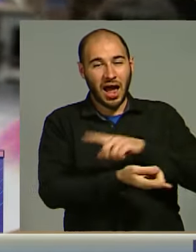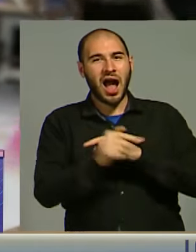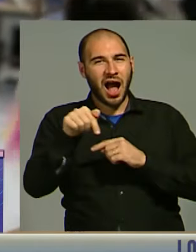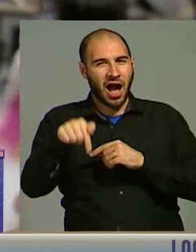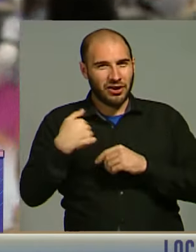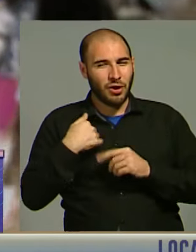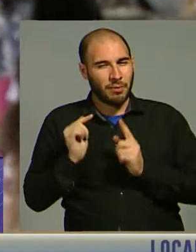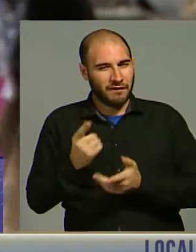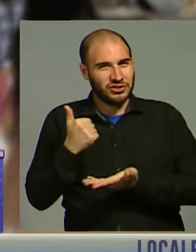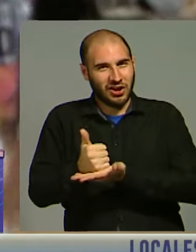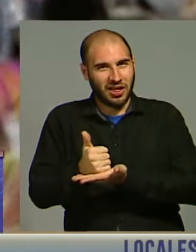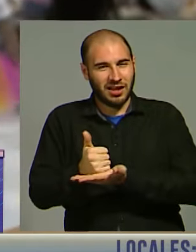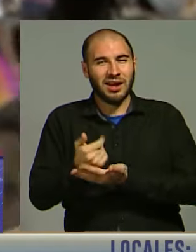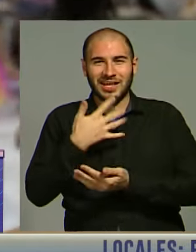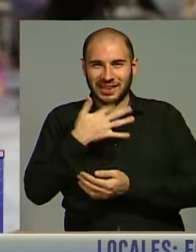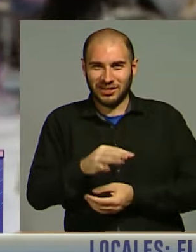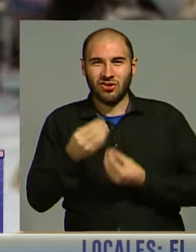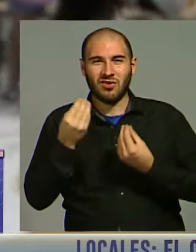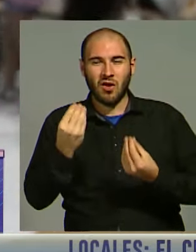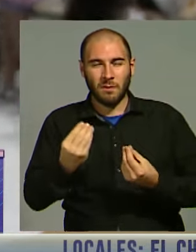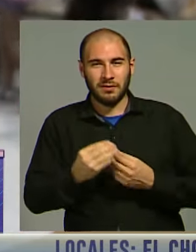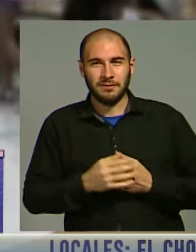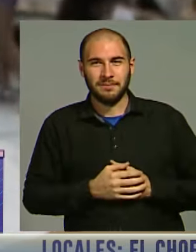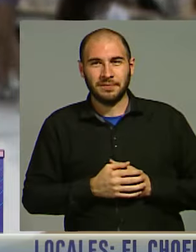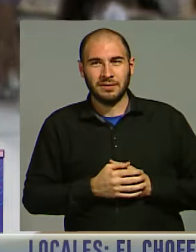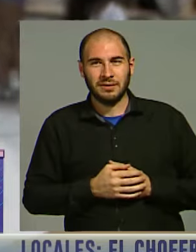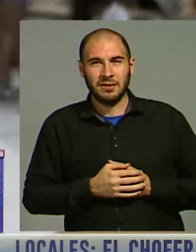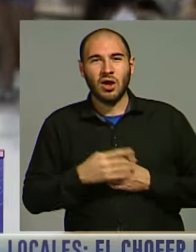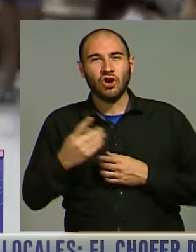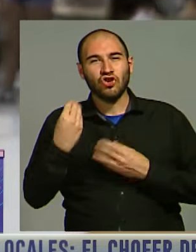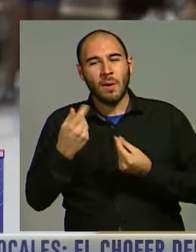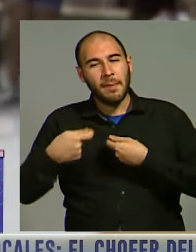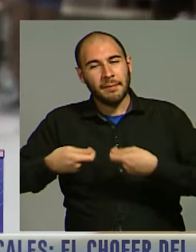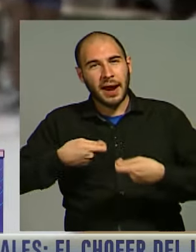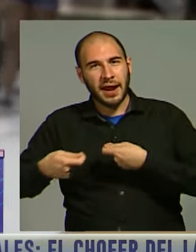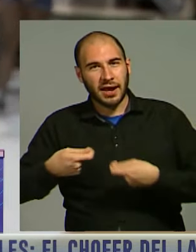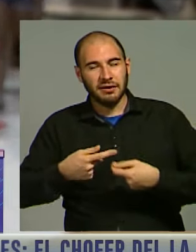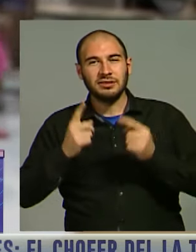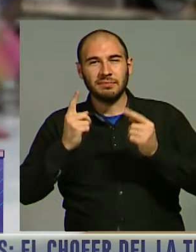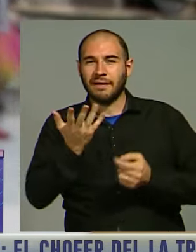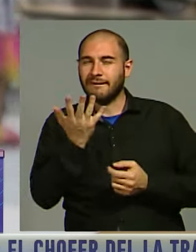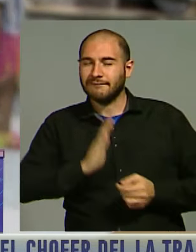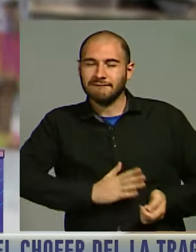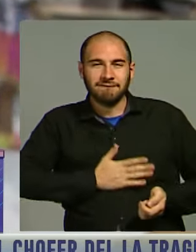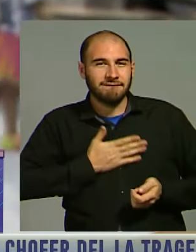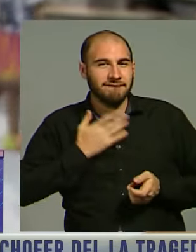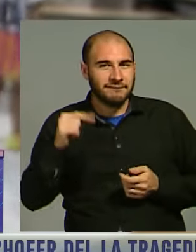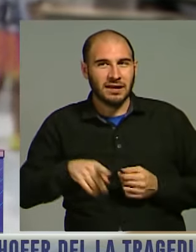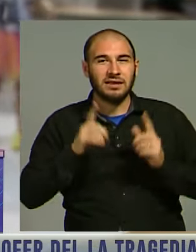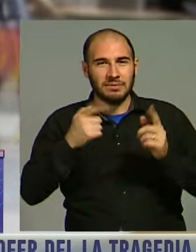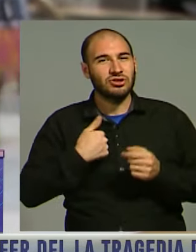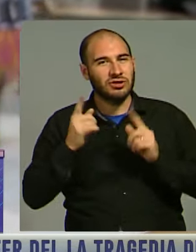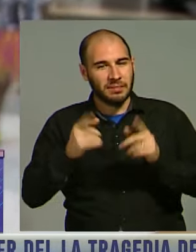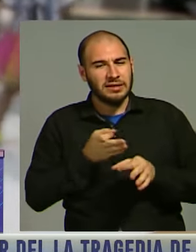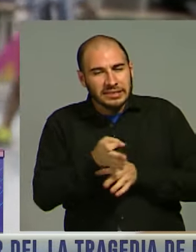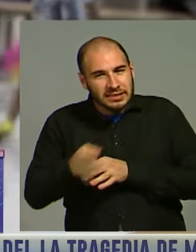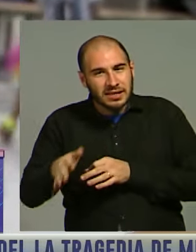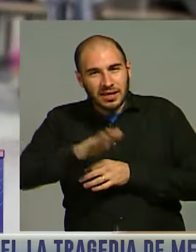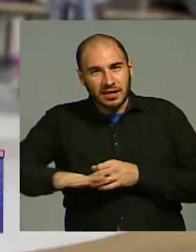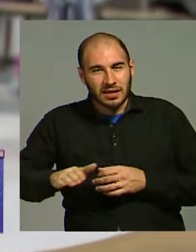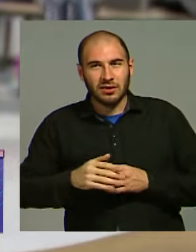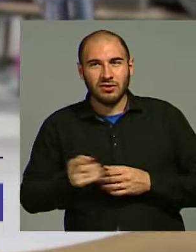lado entiendo más o menos cómo se maneja todo y la pasión que le ponían y que yo también trato de transmitírsela a